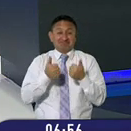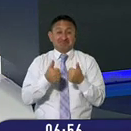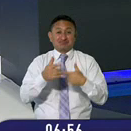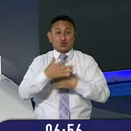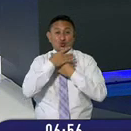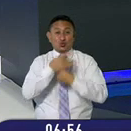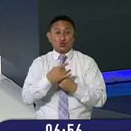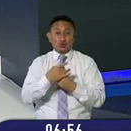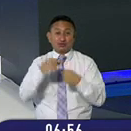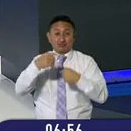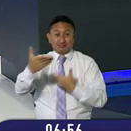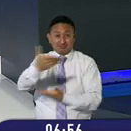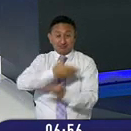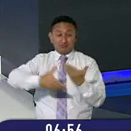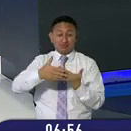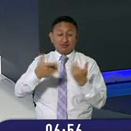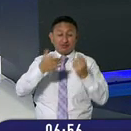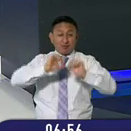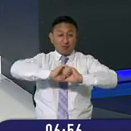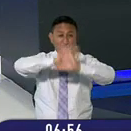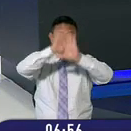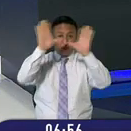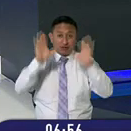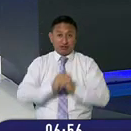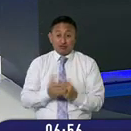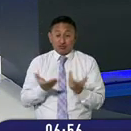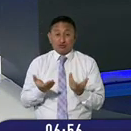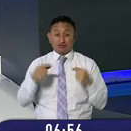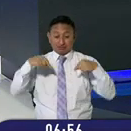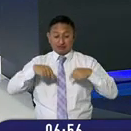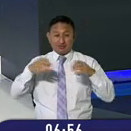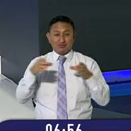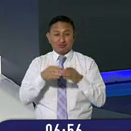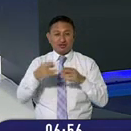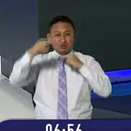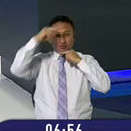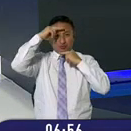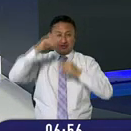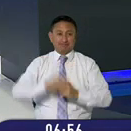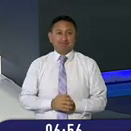poderlos acompañar cada mañana a través de este su espacio de noticias.